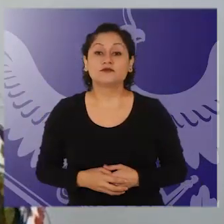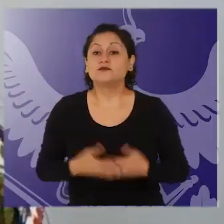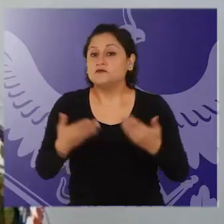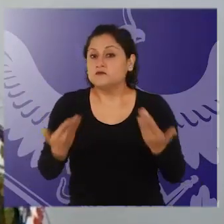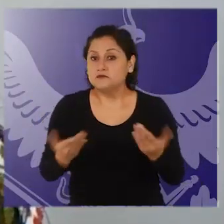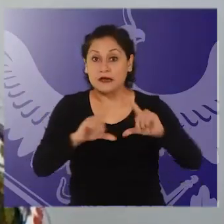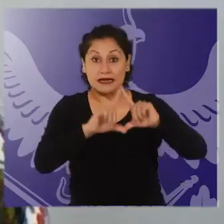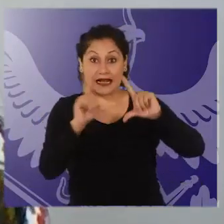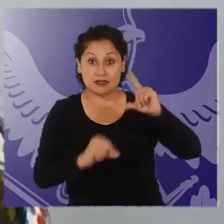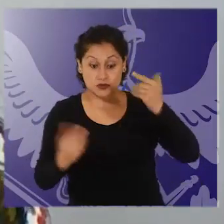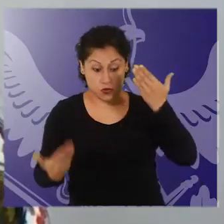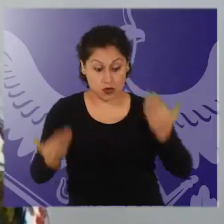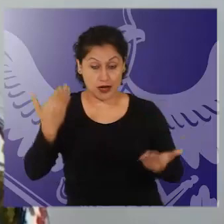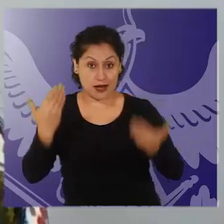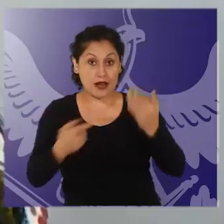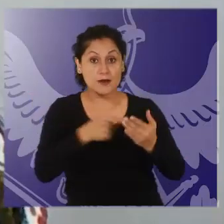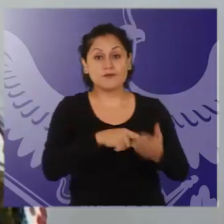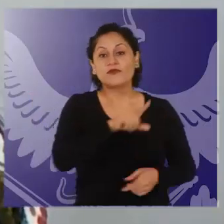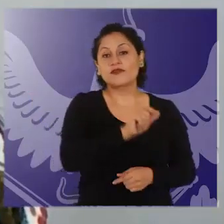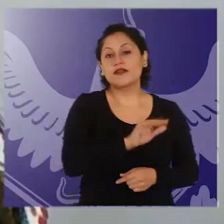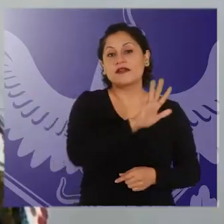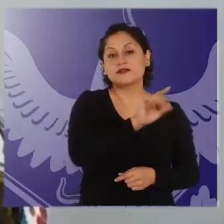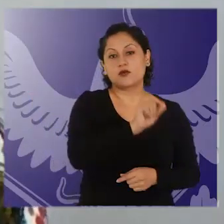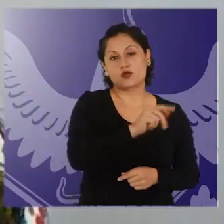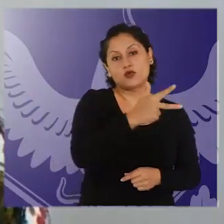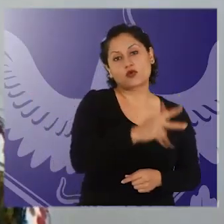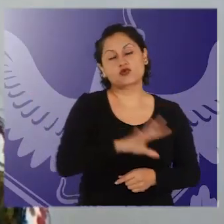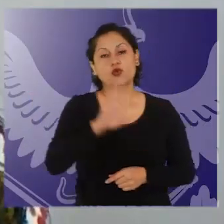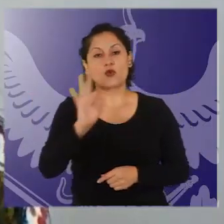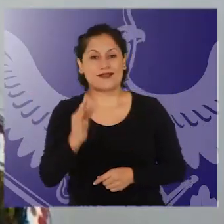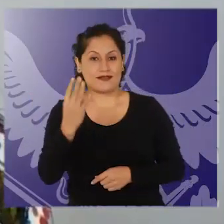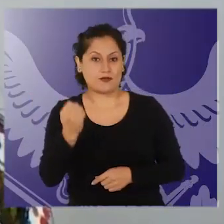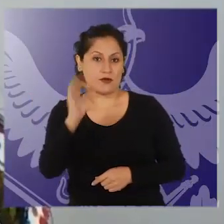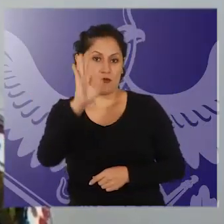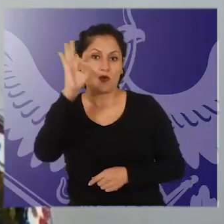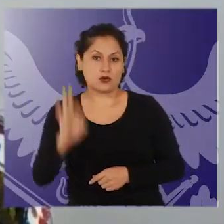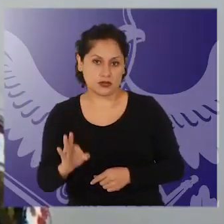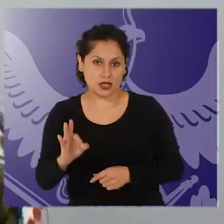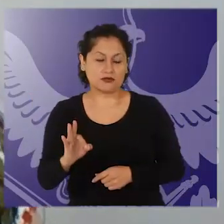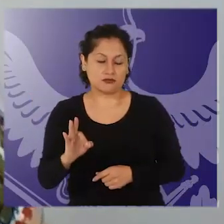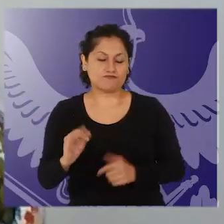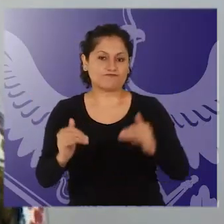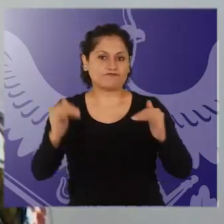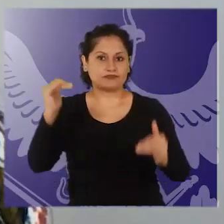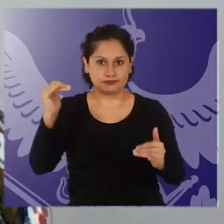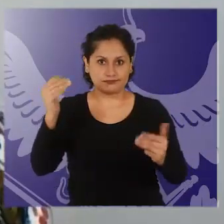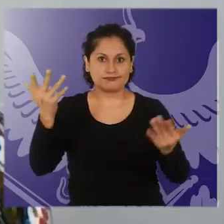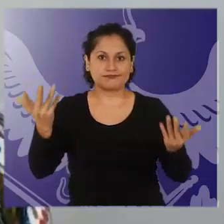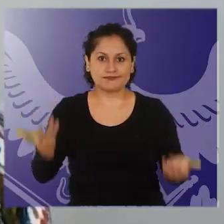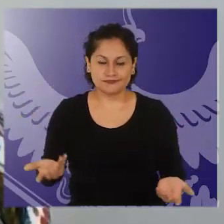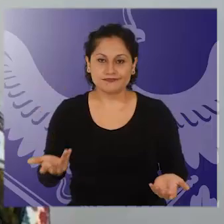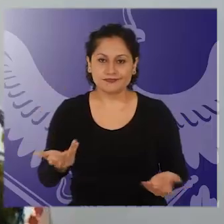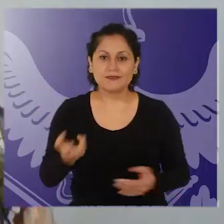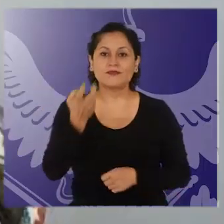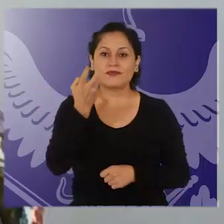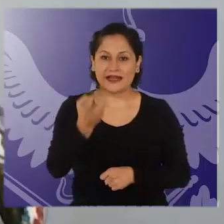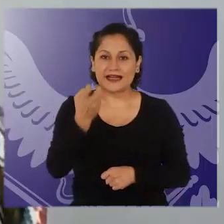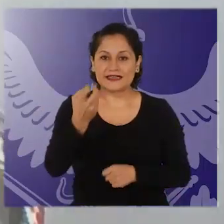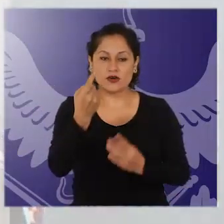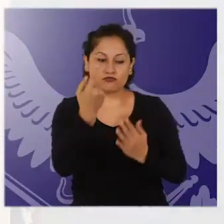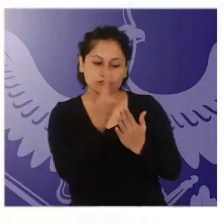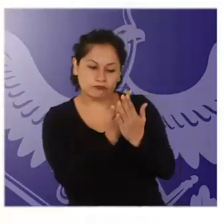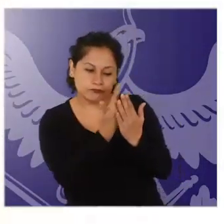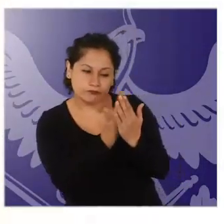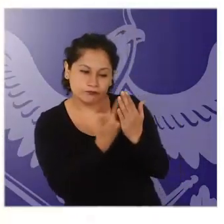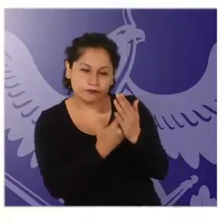mujeres, en contraste con la media nacional que se ubica en 75.8% y 49% respectivamente. Estas